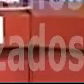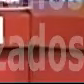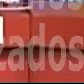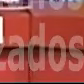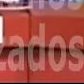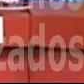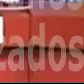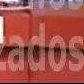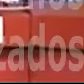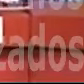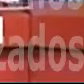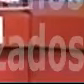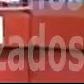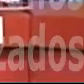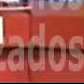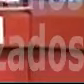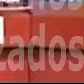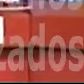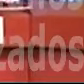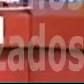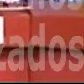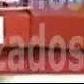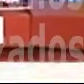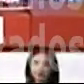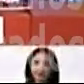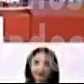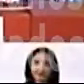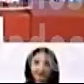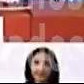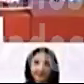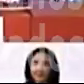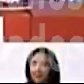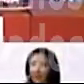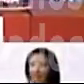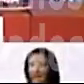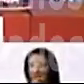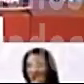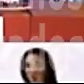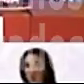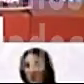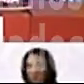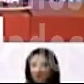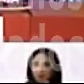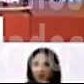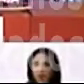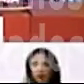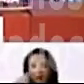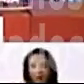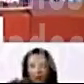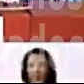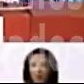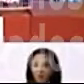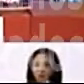al pueblo. Odian a nuestro pueblo. Odian. Ese odio